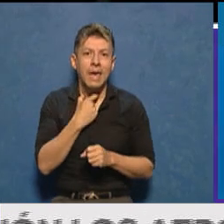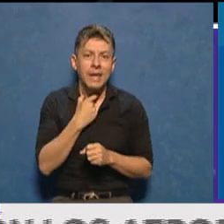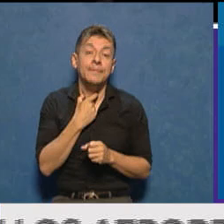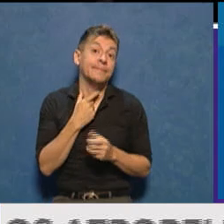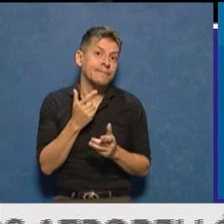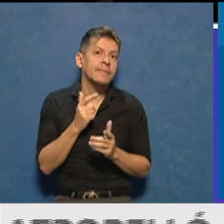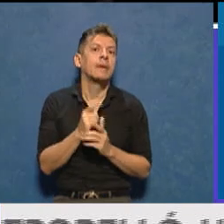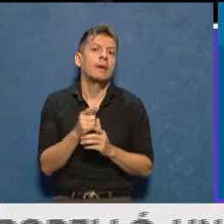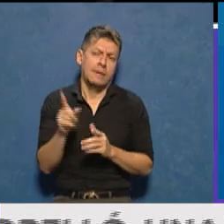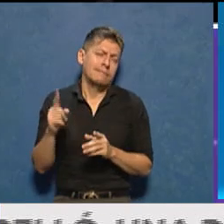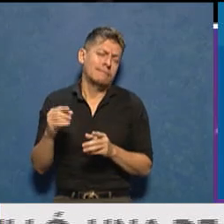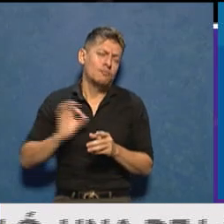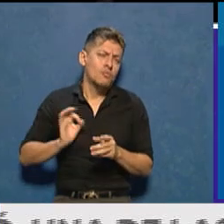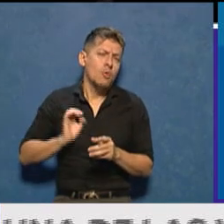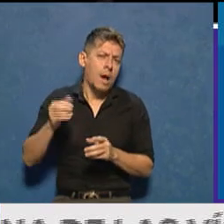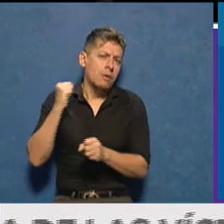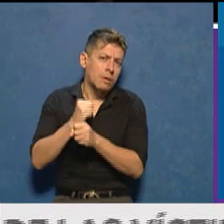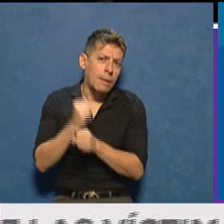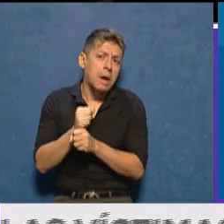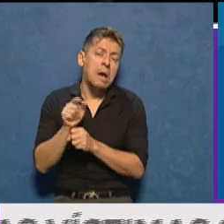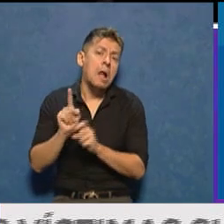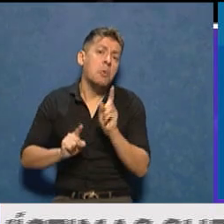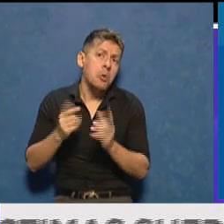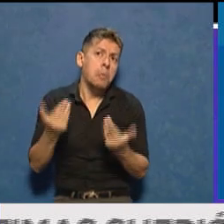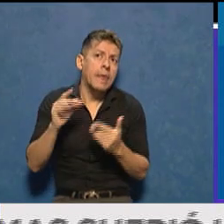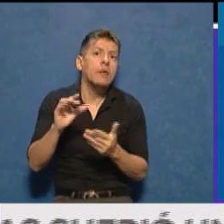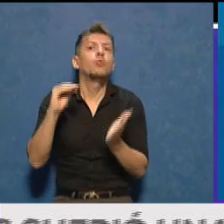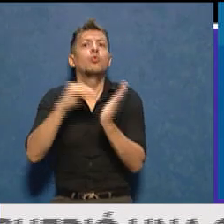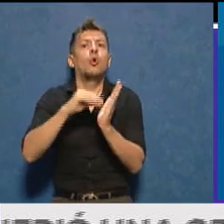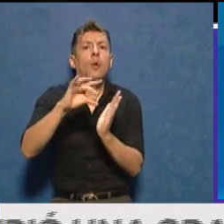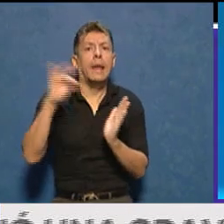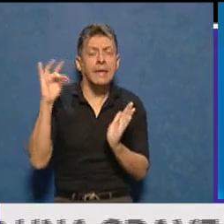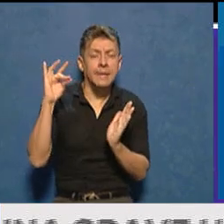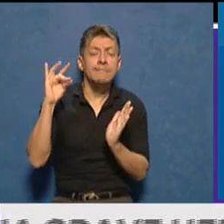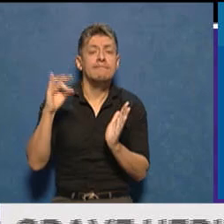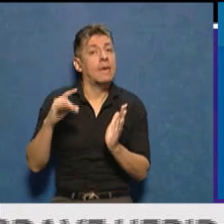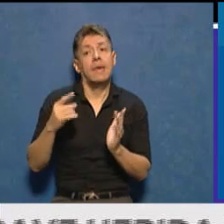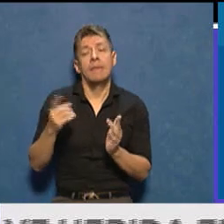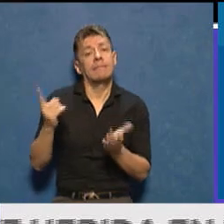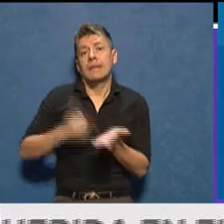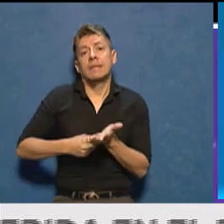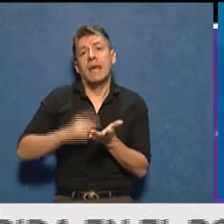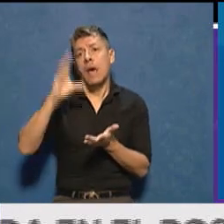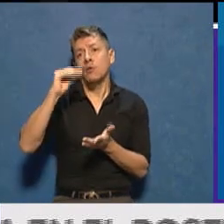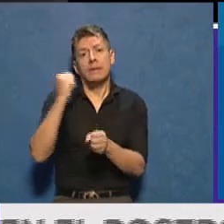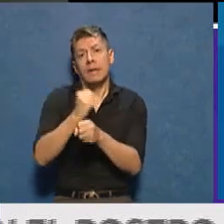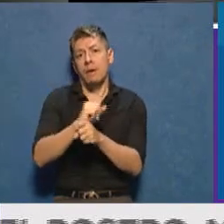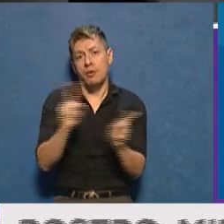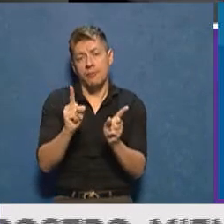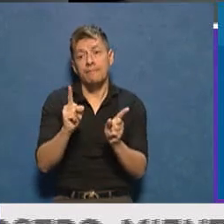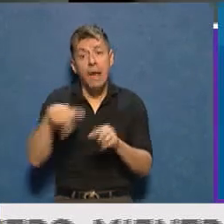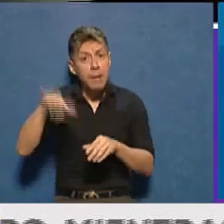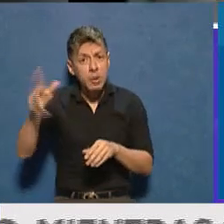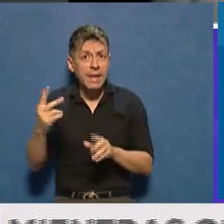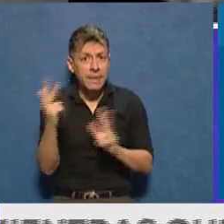que hace mucho tiempo que trabajan, que pueden tal vez elegir el turno. Pero la mayoría dicen, hemos sido víctimas de algún asalto, ya sabemos que tenemos que